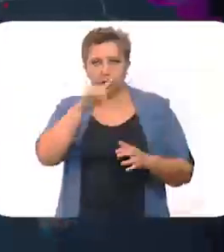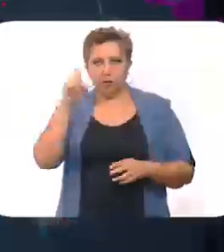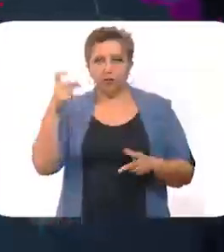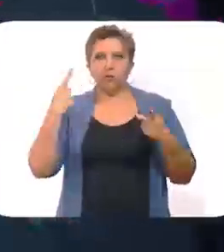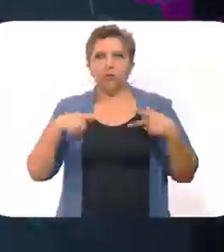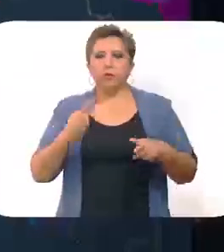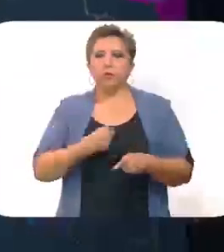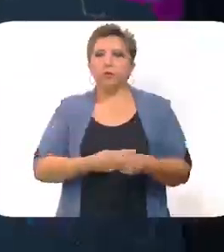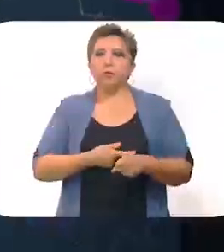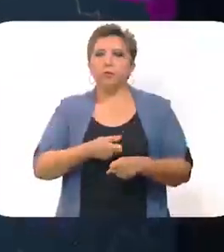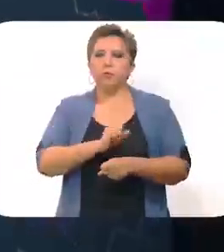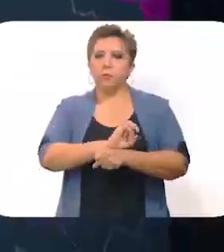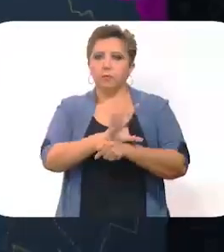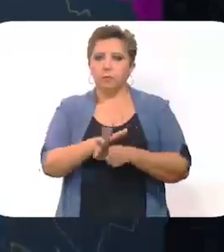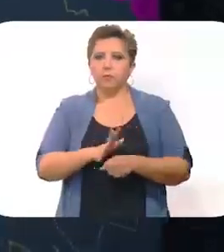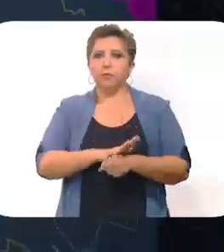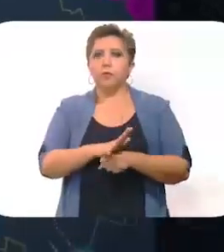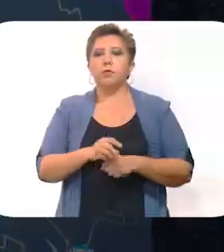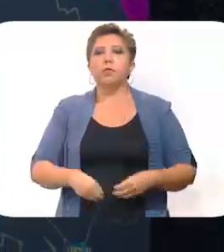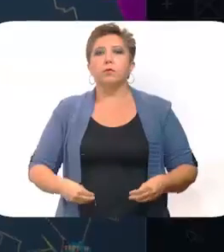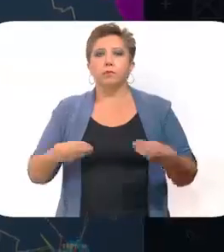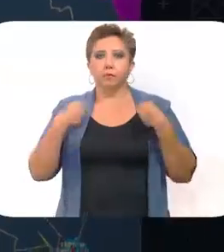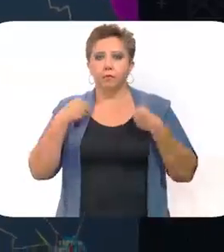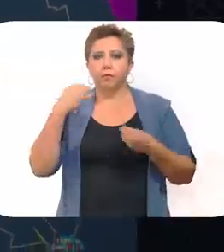contagiadas de coronavirus, los cuales viven